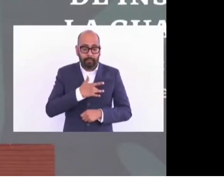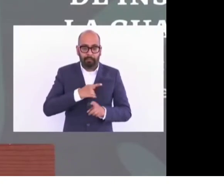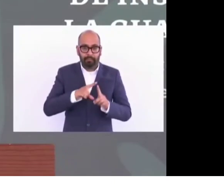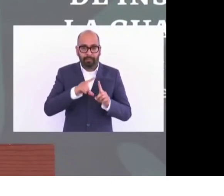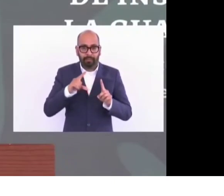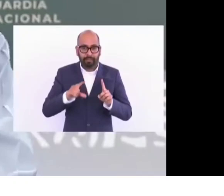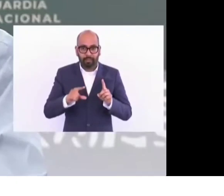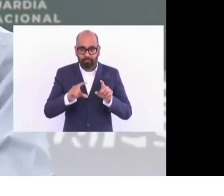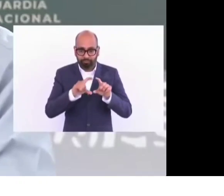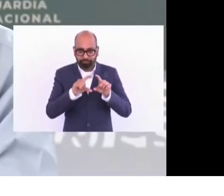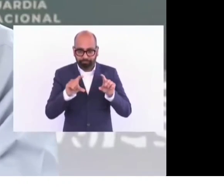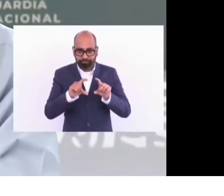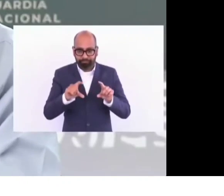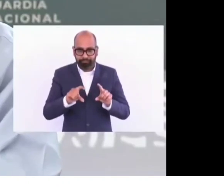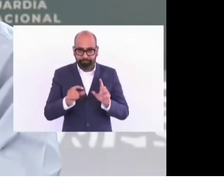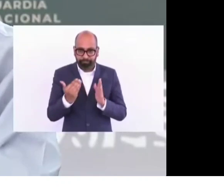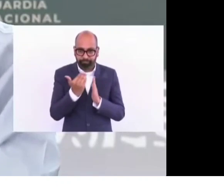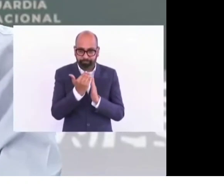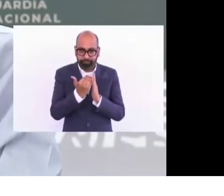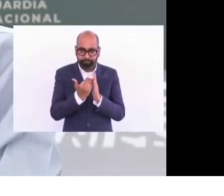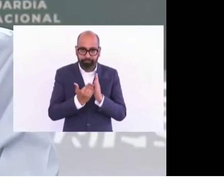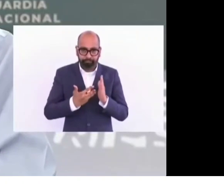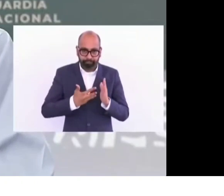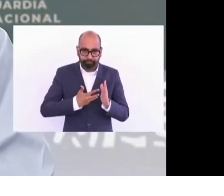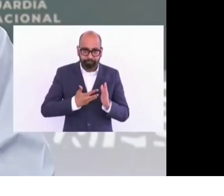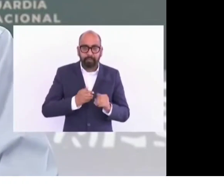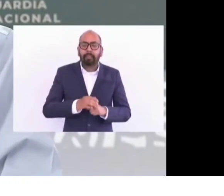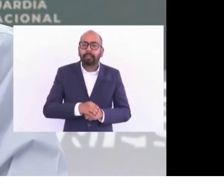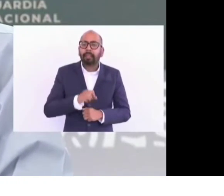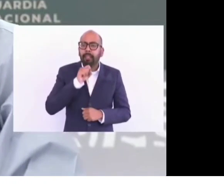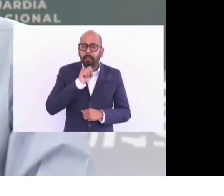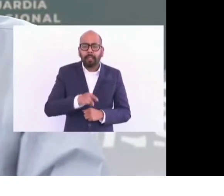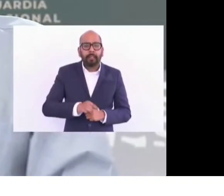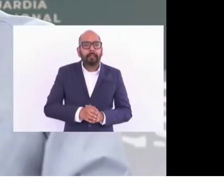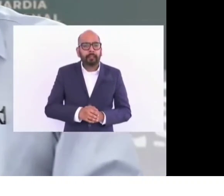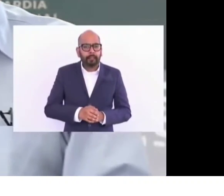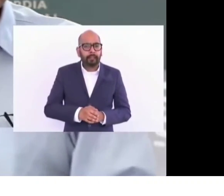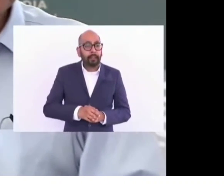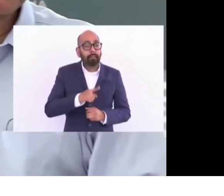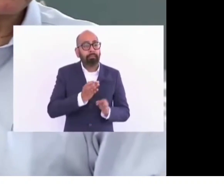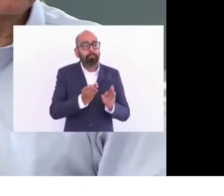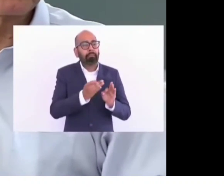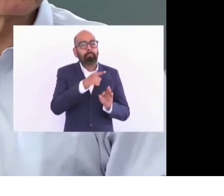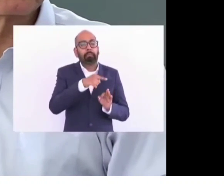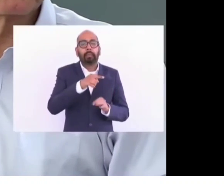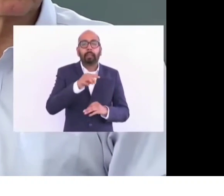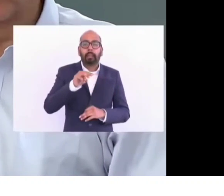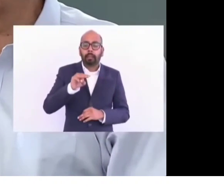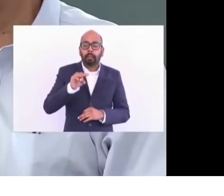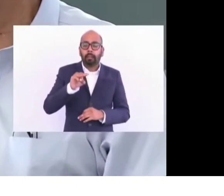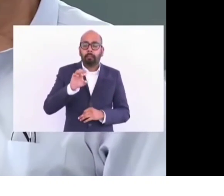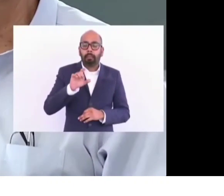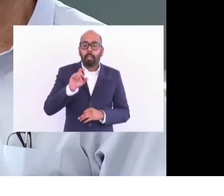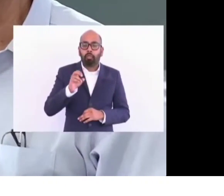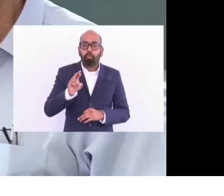Y de aquí, de Michoacán, pues también, y de aquí cerca, Melchor Ocampo,